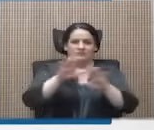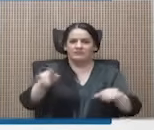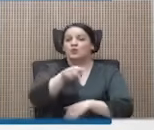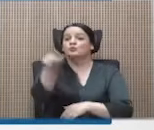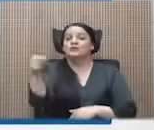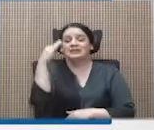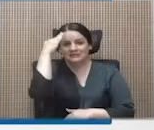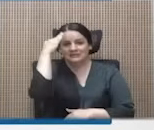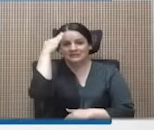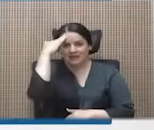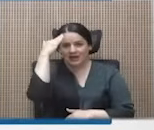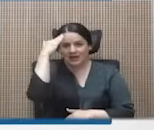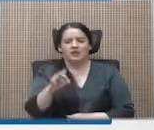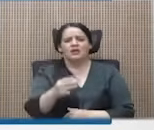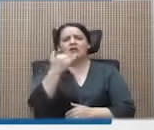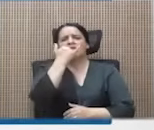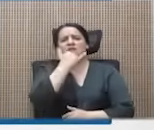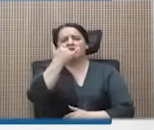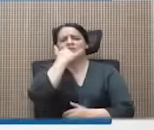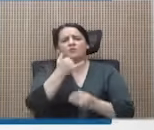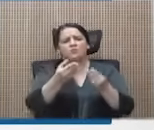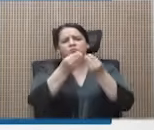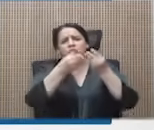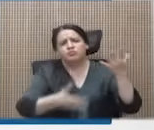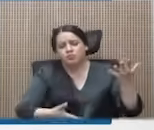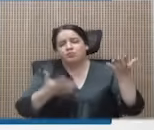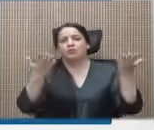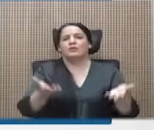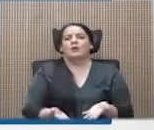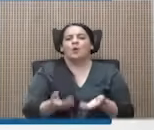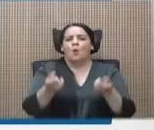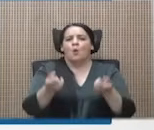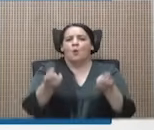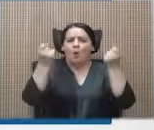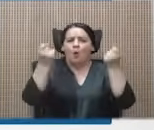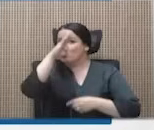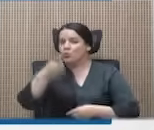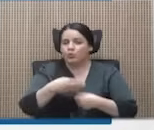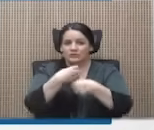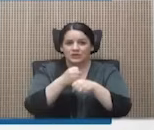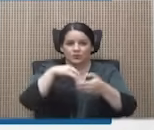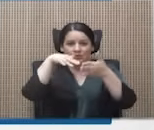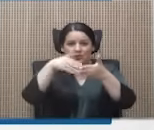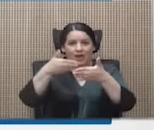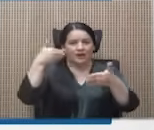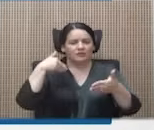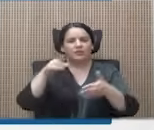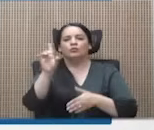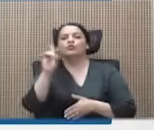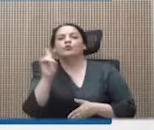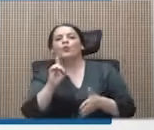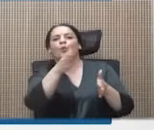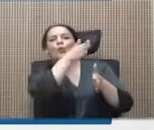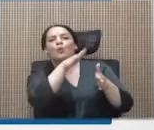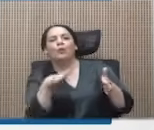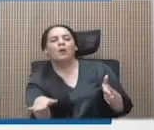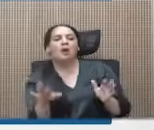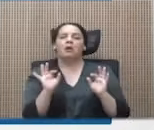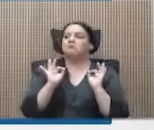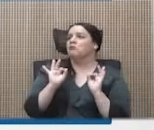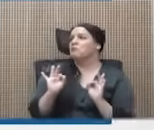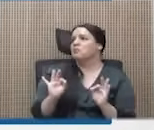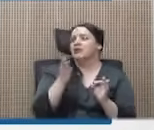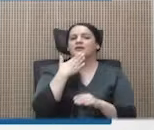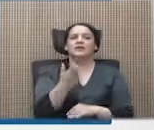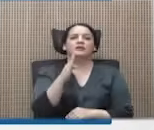errores, lleno de omisiones, nunca se hicieron estudios previos. ¿Y la Contraloría dónde estaba? Muy bien, gracias.